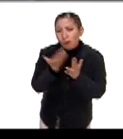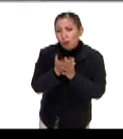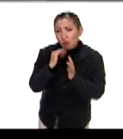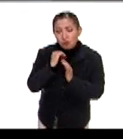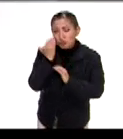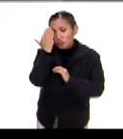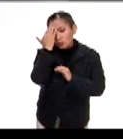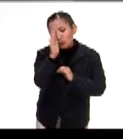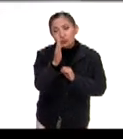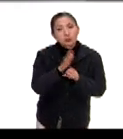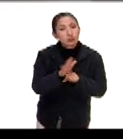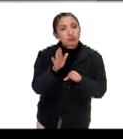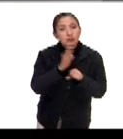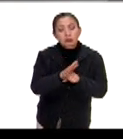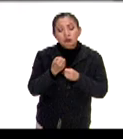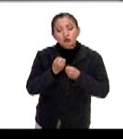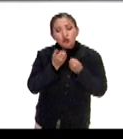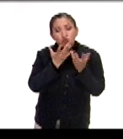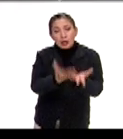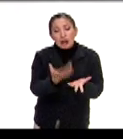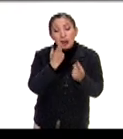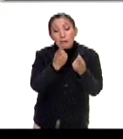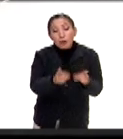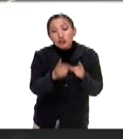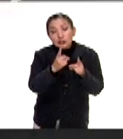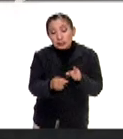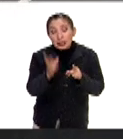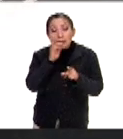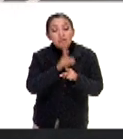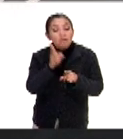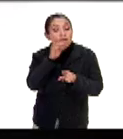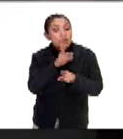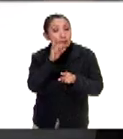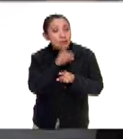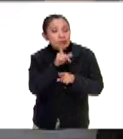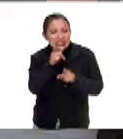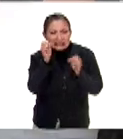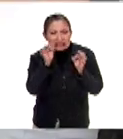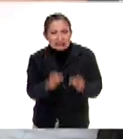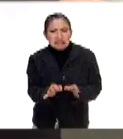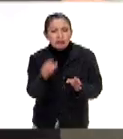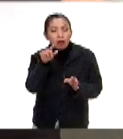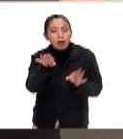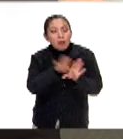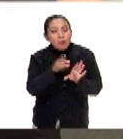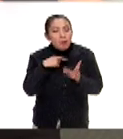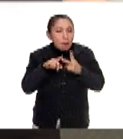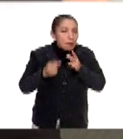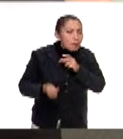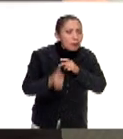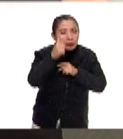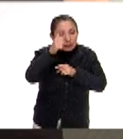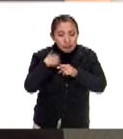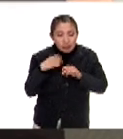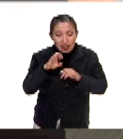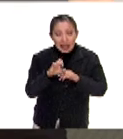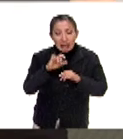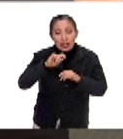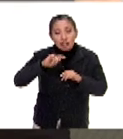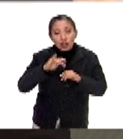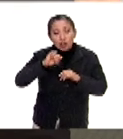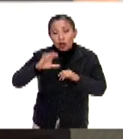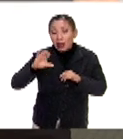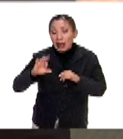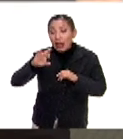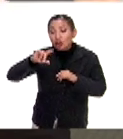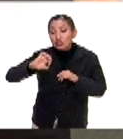no conocía es la aportación que tuvo en la música experimental, literalmente como precursor de lo electrónico. O sea,